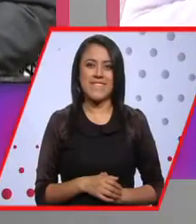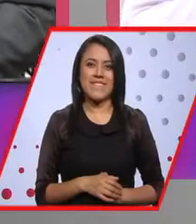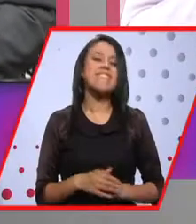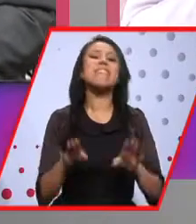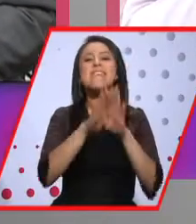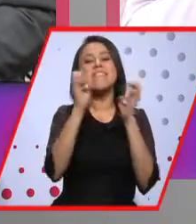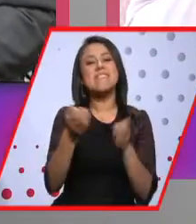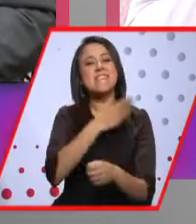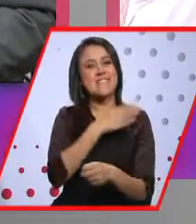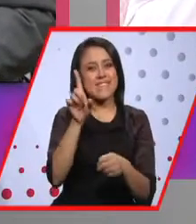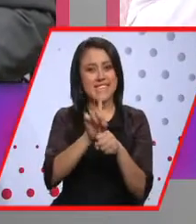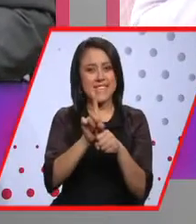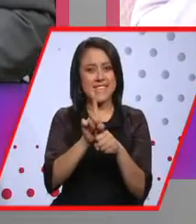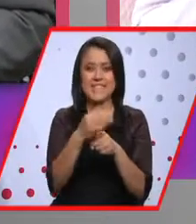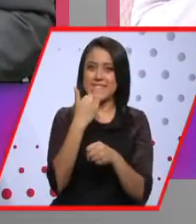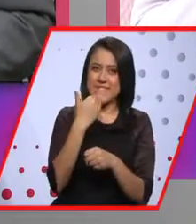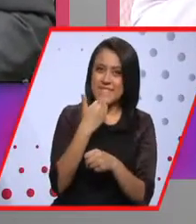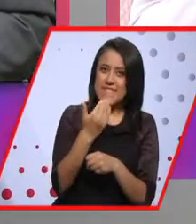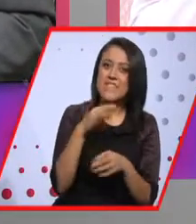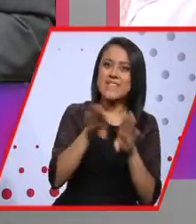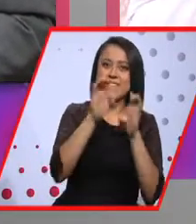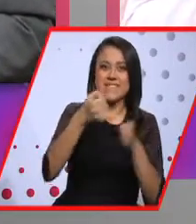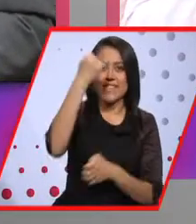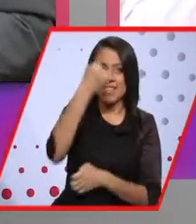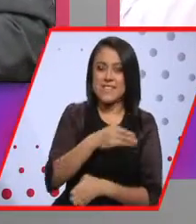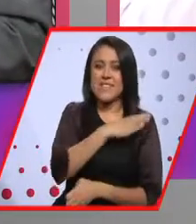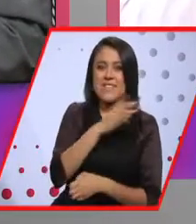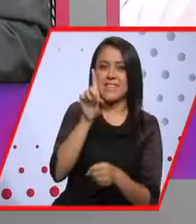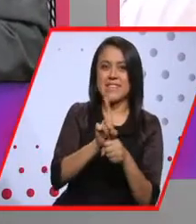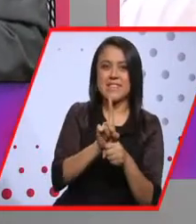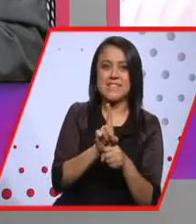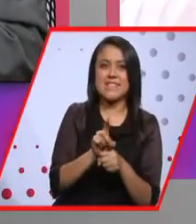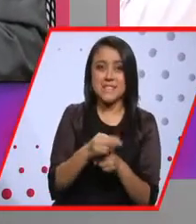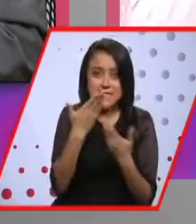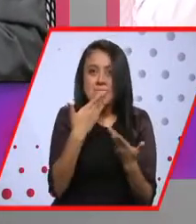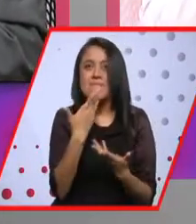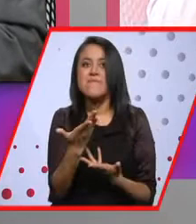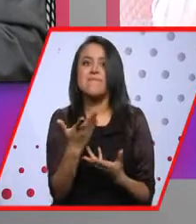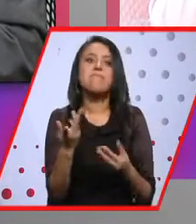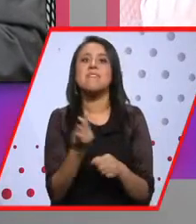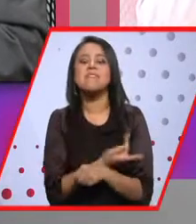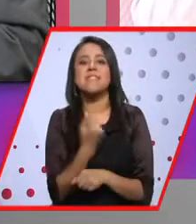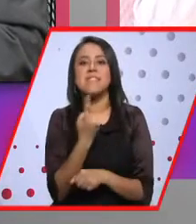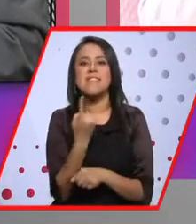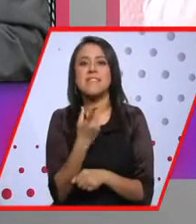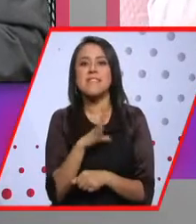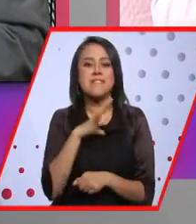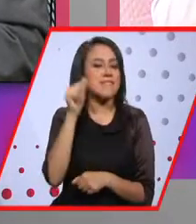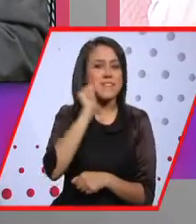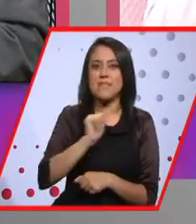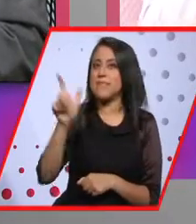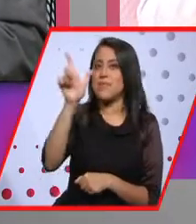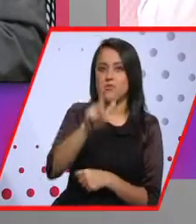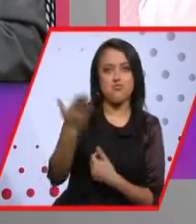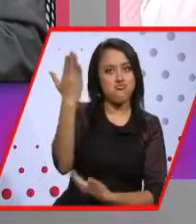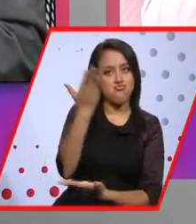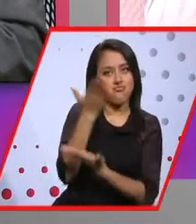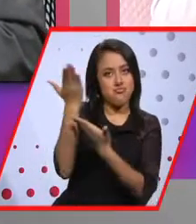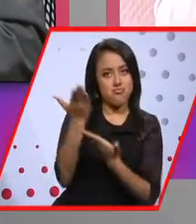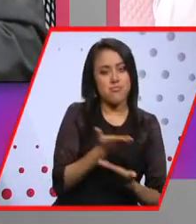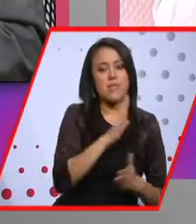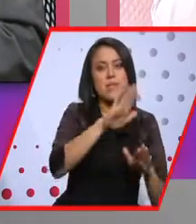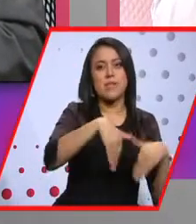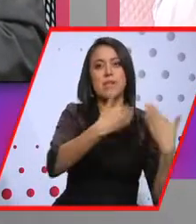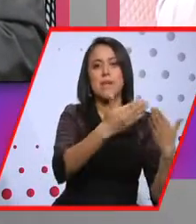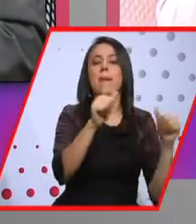Brenda, ¿qué tal? Buenos días. Hola, ¿qué tal, jefe? Muy buenos días. Adelante. Pues mira, aquí estamos como todos los lunes en Casetas de Atención, pero hay